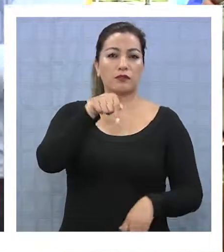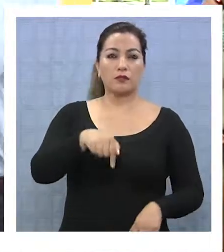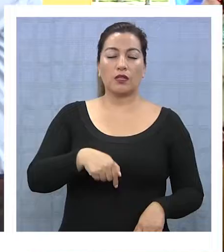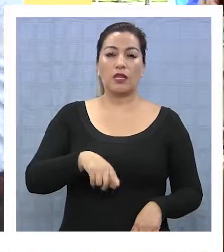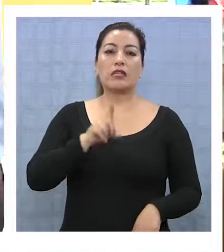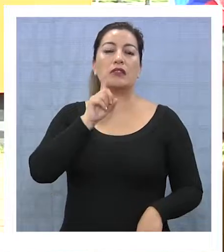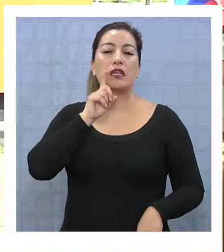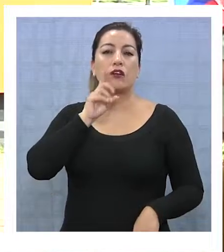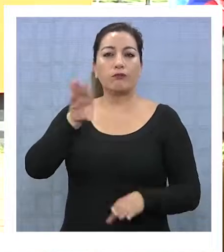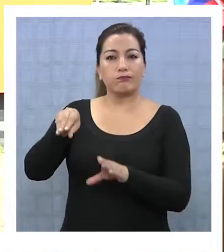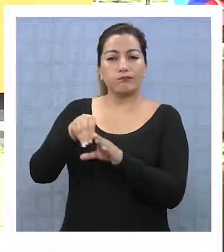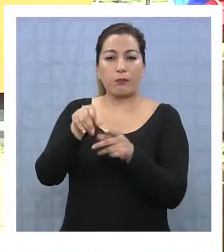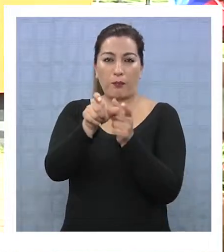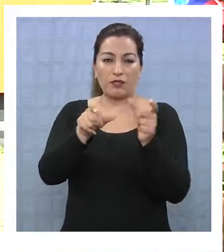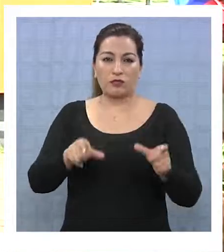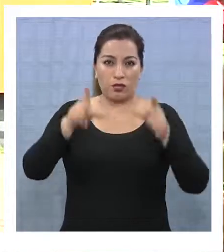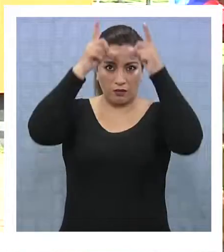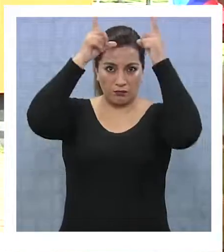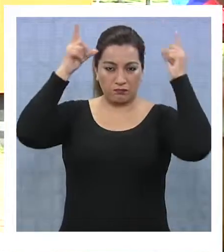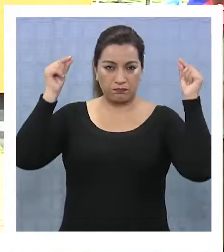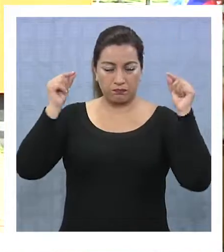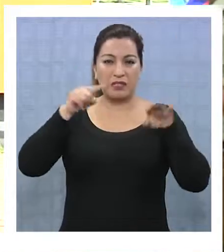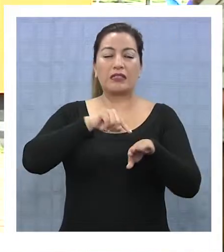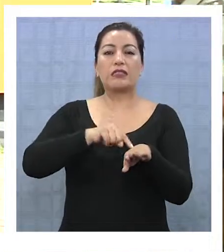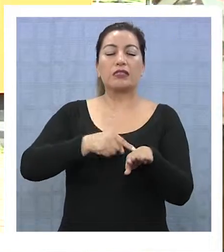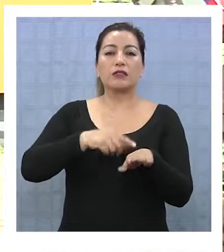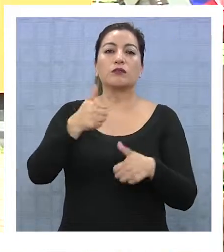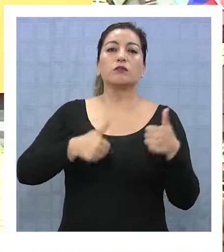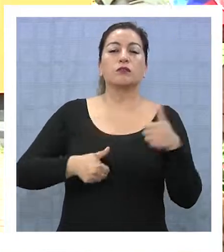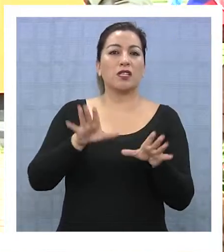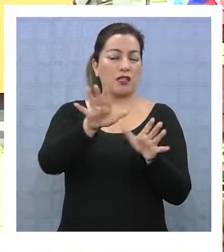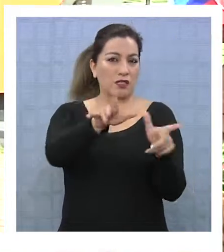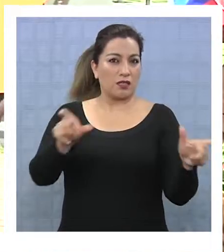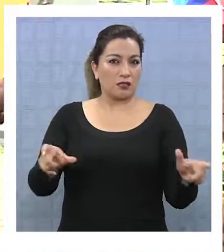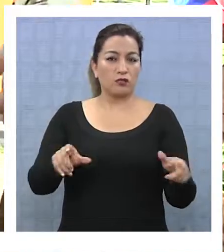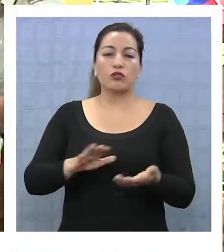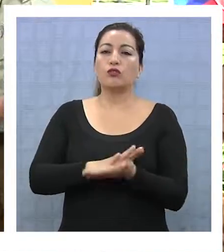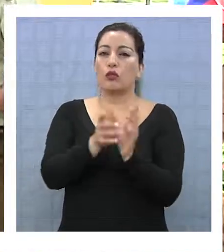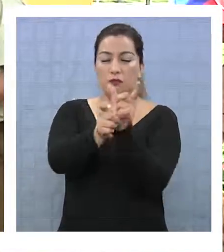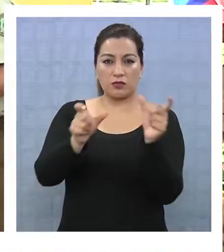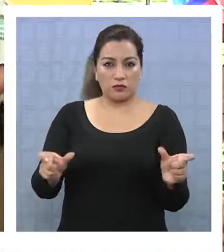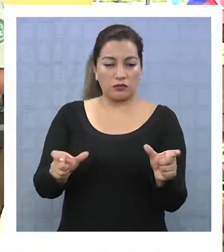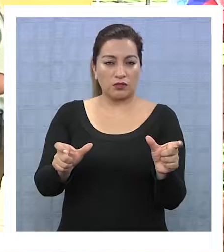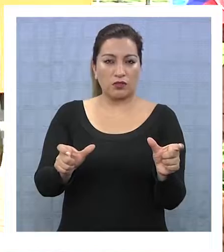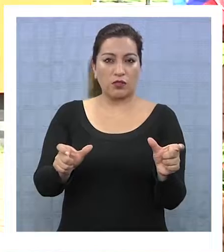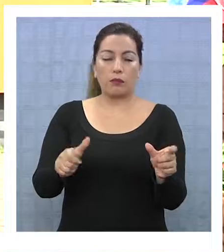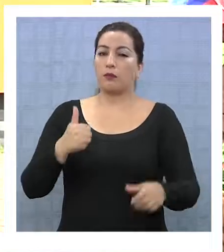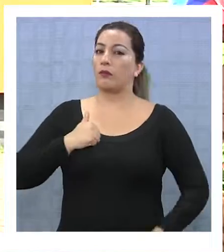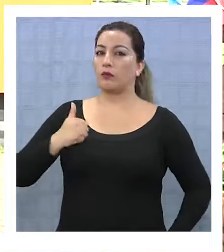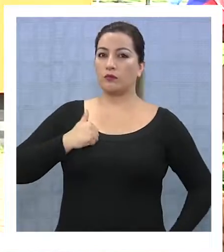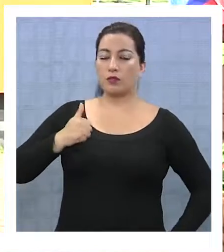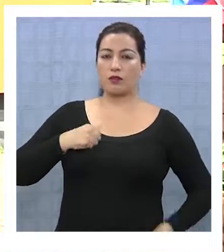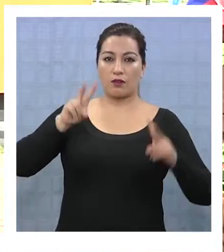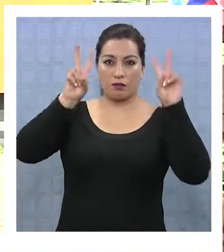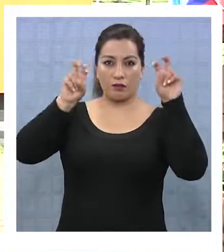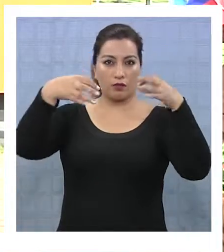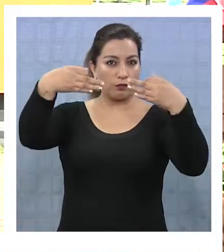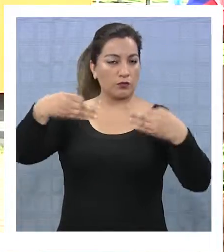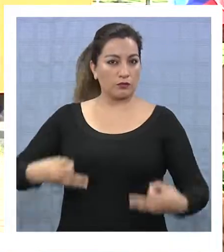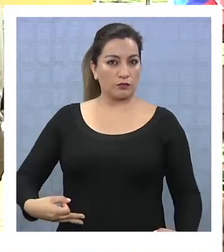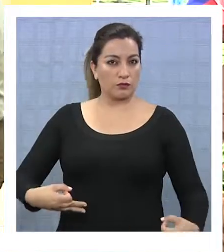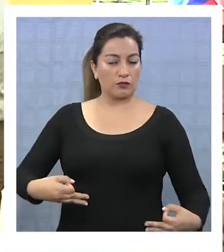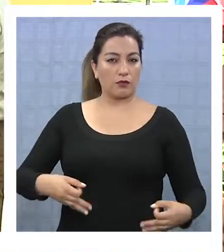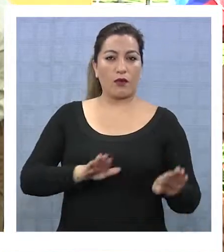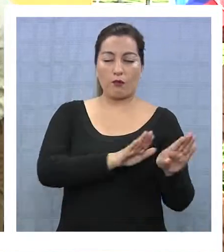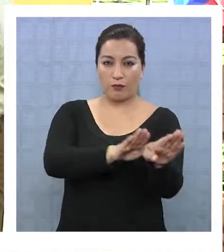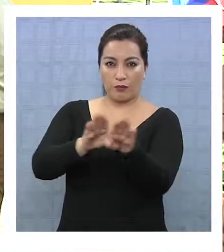técnicos para medios, auxiliares de posta de atención sanitaria, camilleros y el personal necesario para poder cumplir con la seguridad del